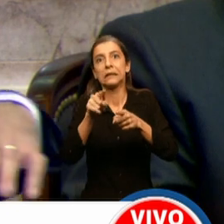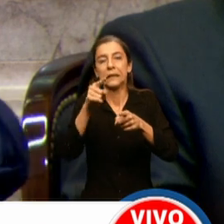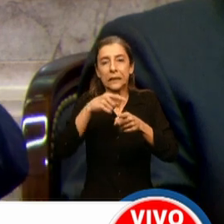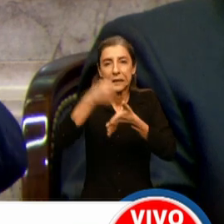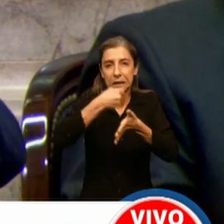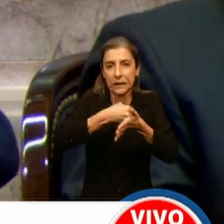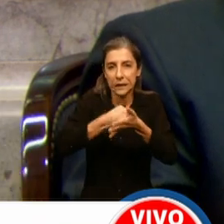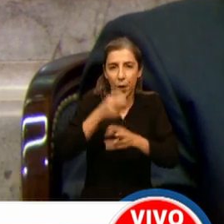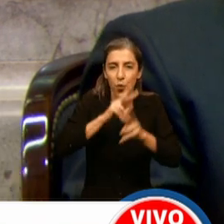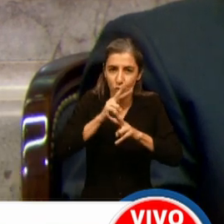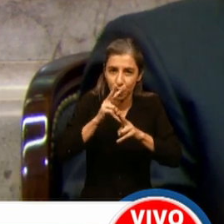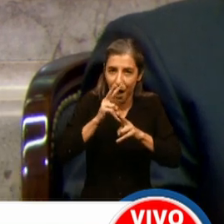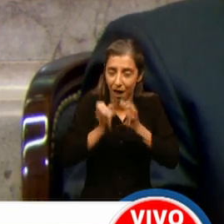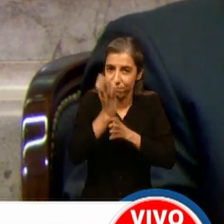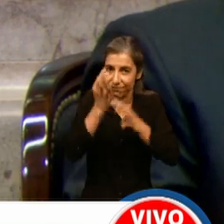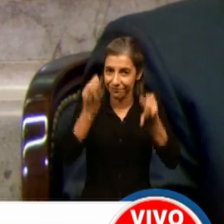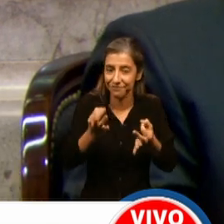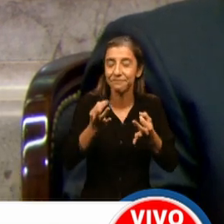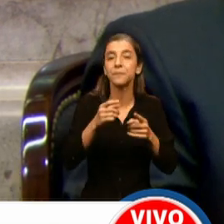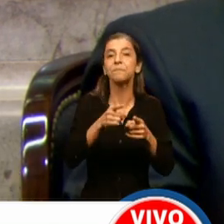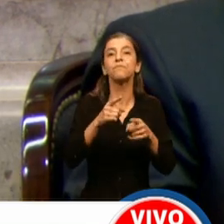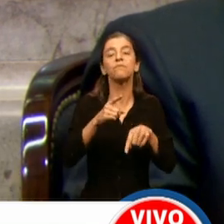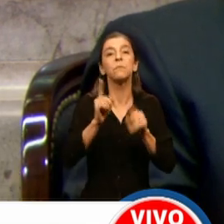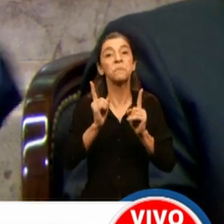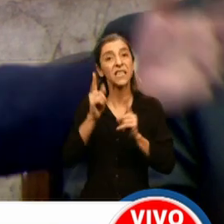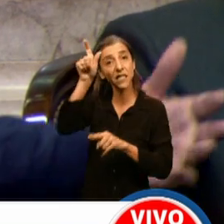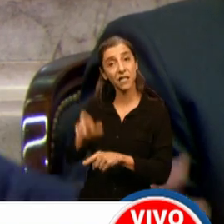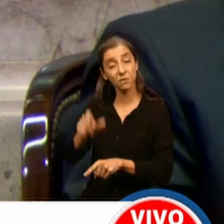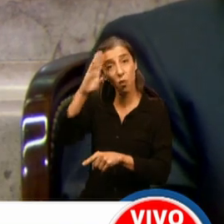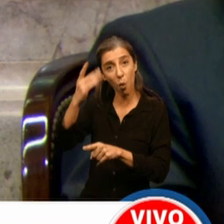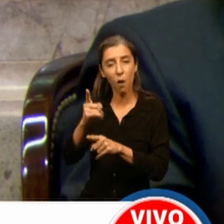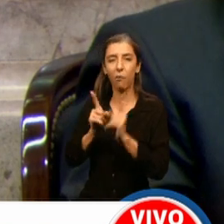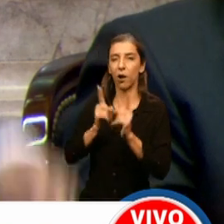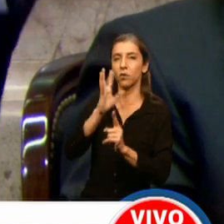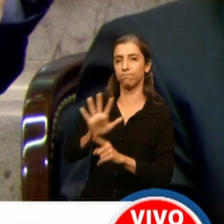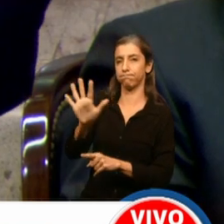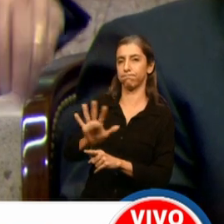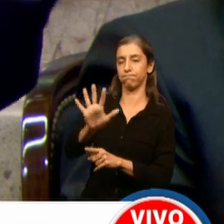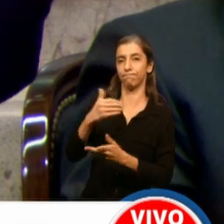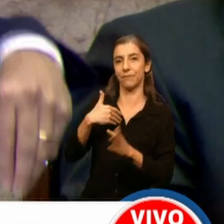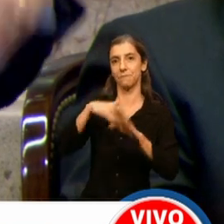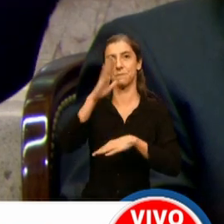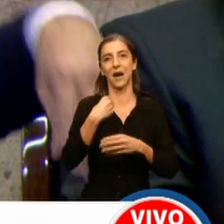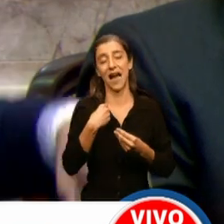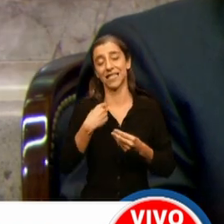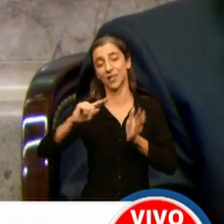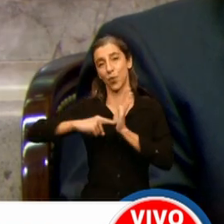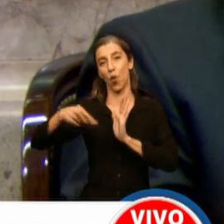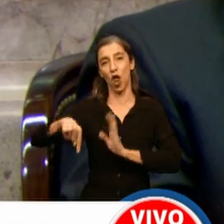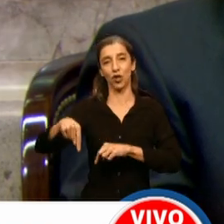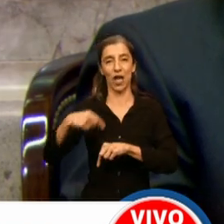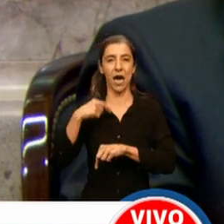por realizarlo pero el propio güemes de quien se sospechaba sobre todos los poderes centralistas de buenos